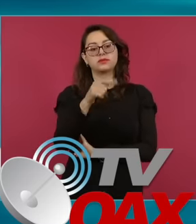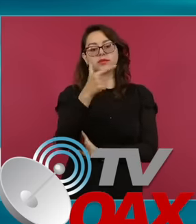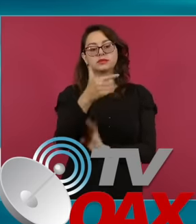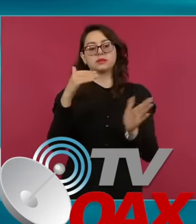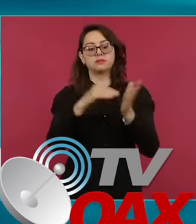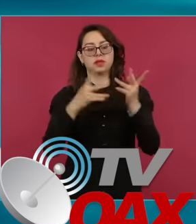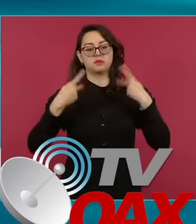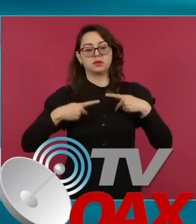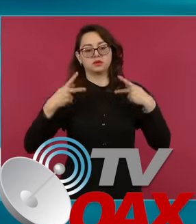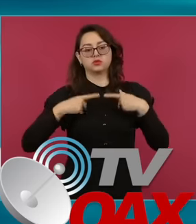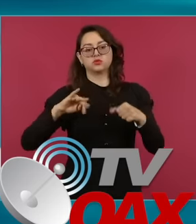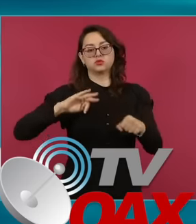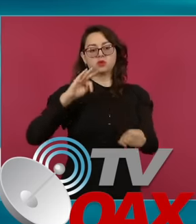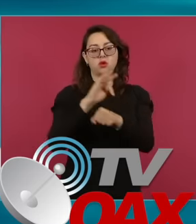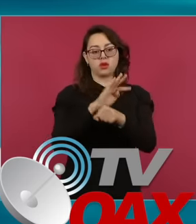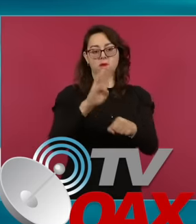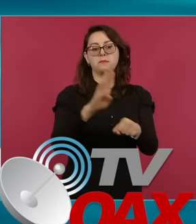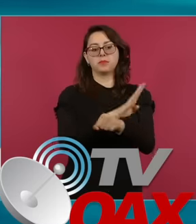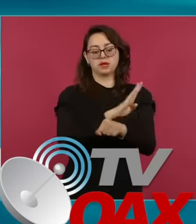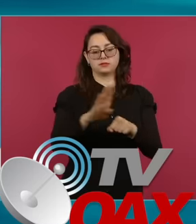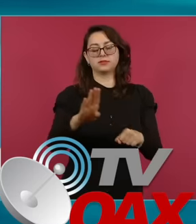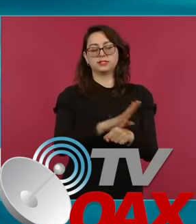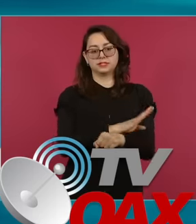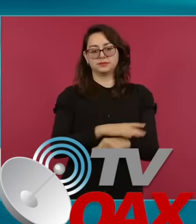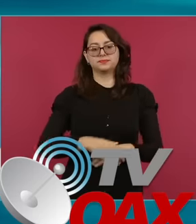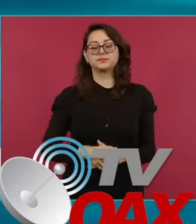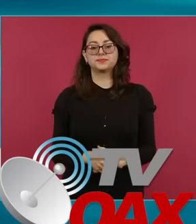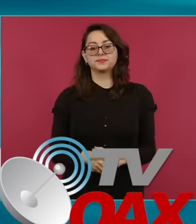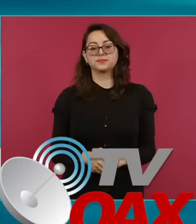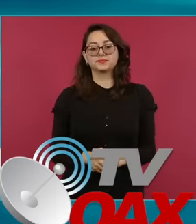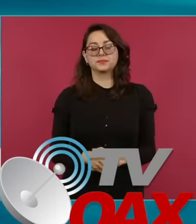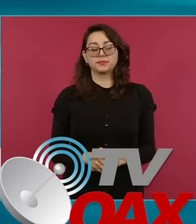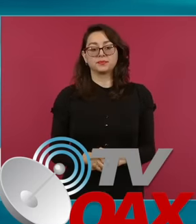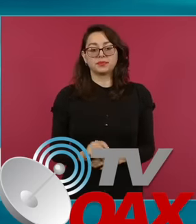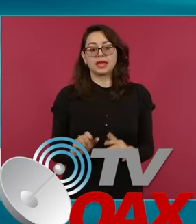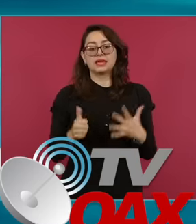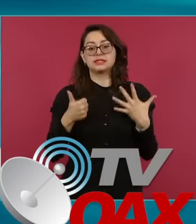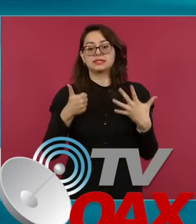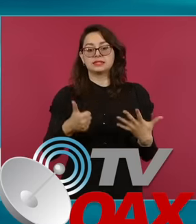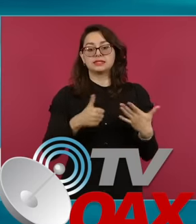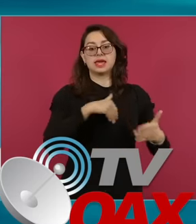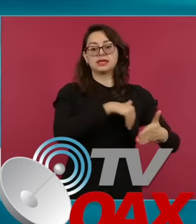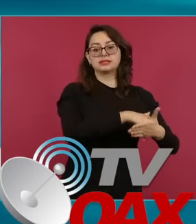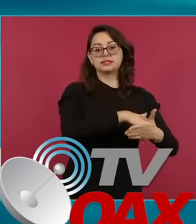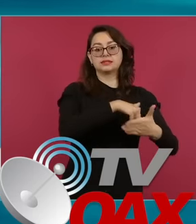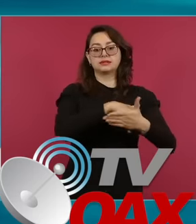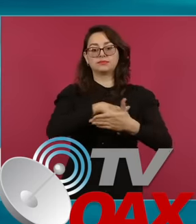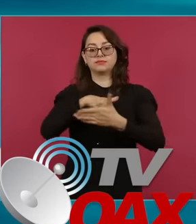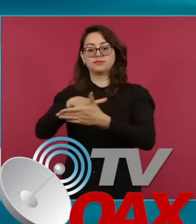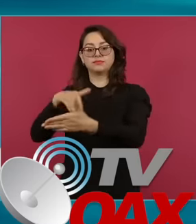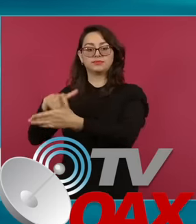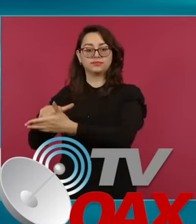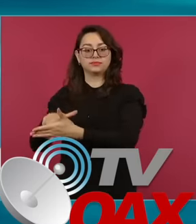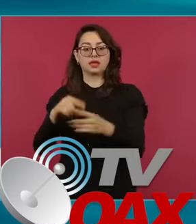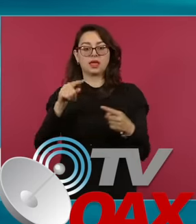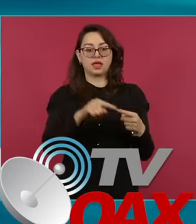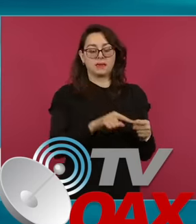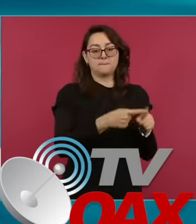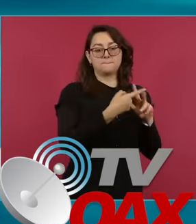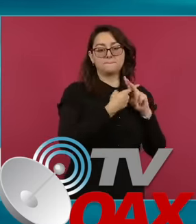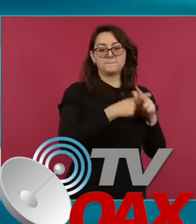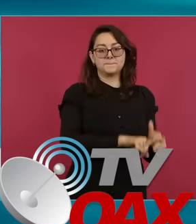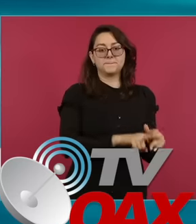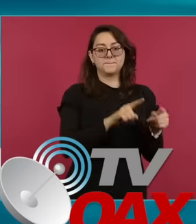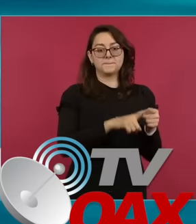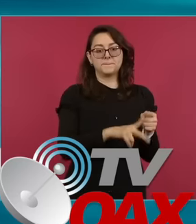personas, de acuerdo con cifras del INEGI. Pasa por 6 estaciones que corren de Palenque a Escárcega, y cuenta también con